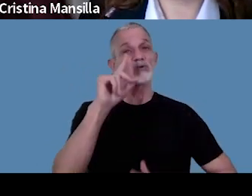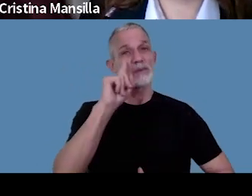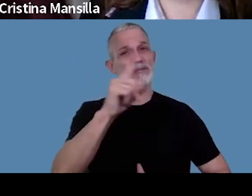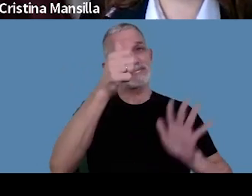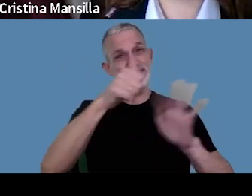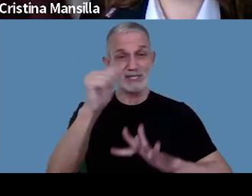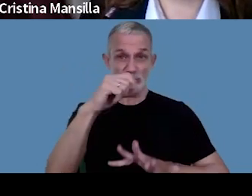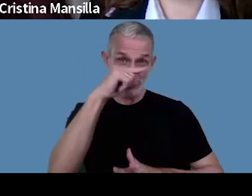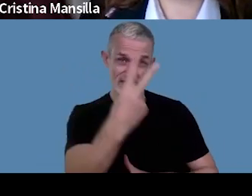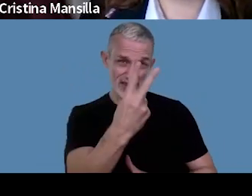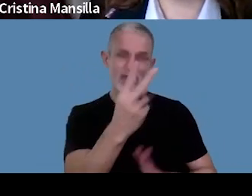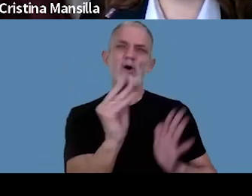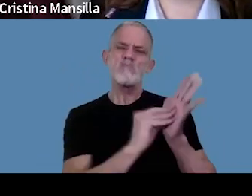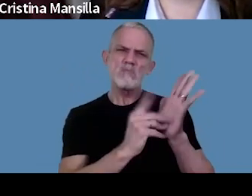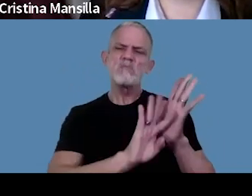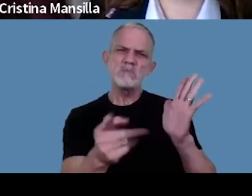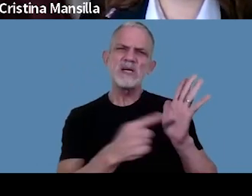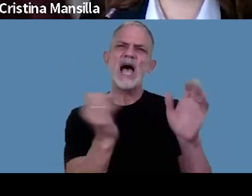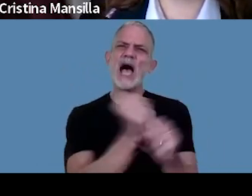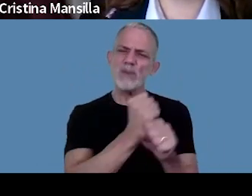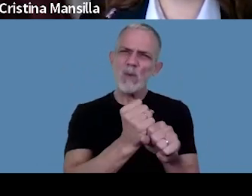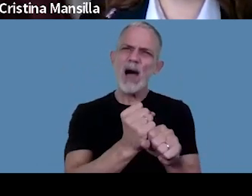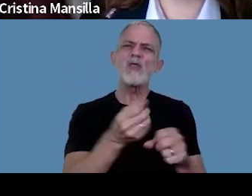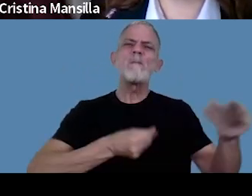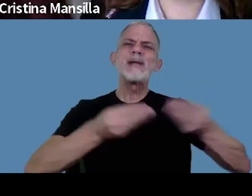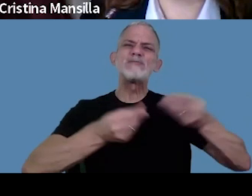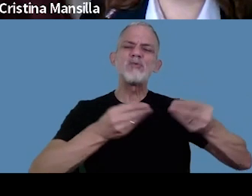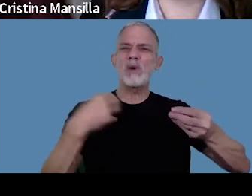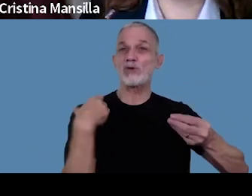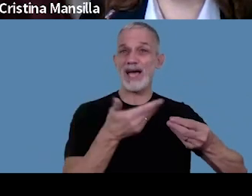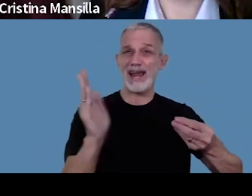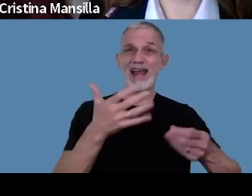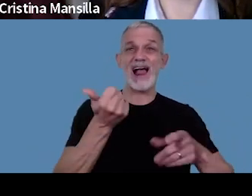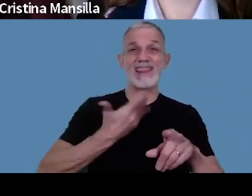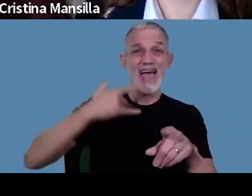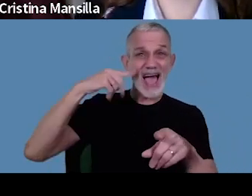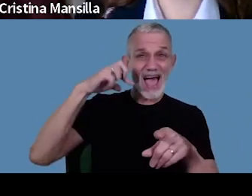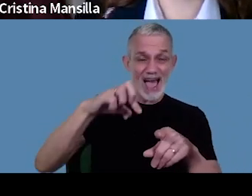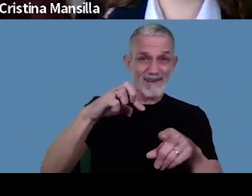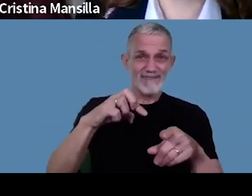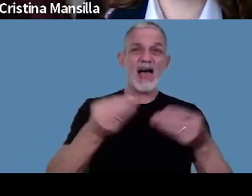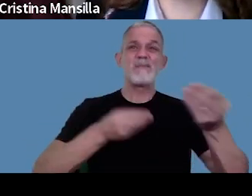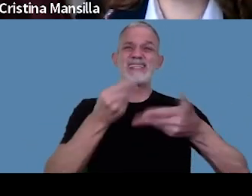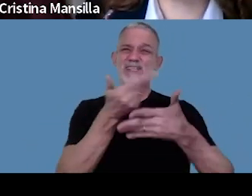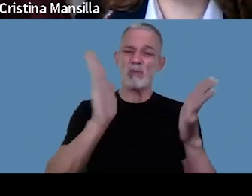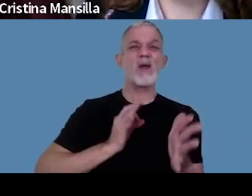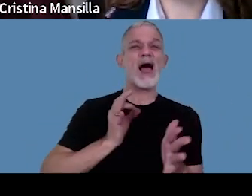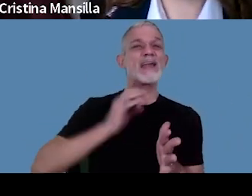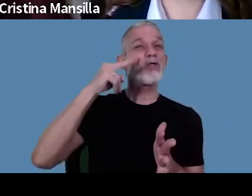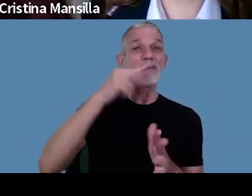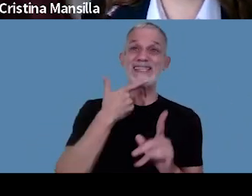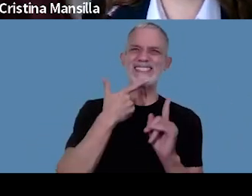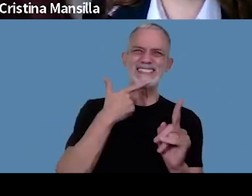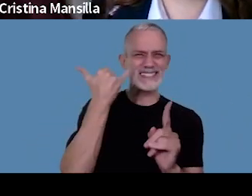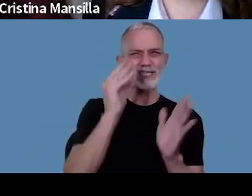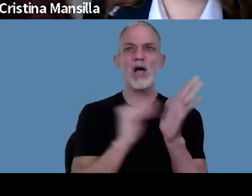11.672 cuando se aprueba el presupuesto general de la Administración Pública en el año 2017